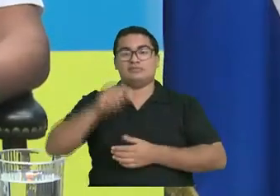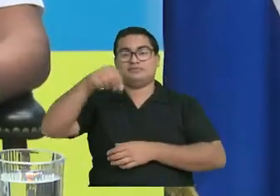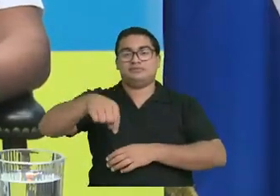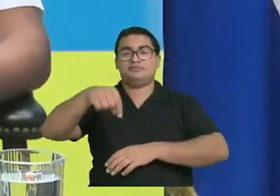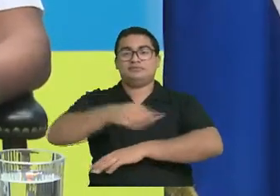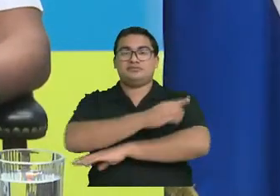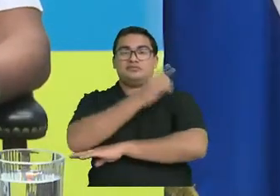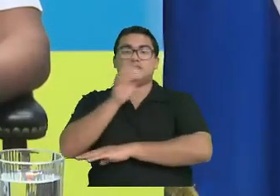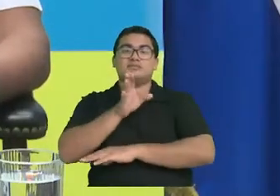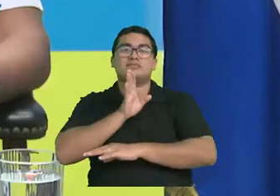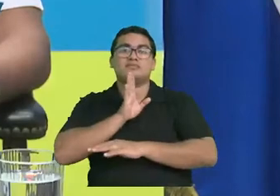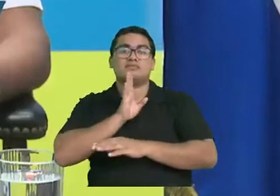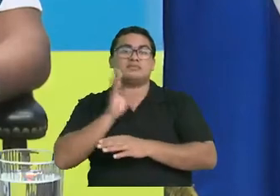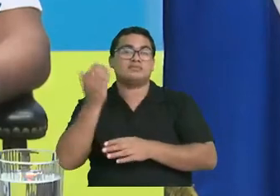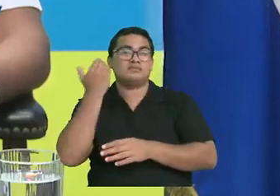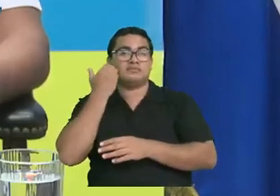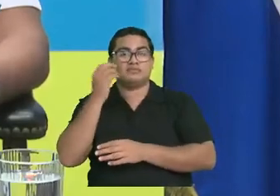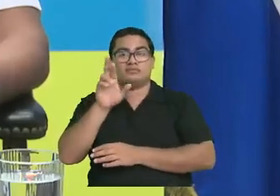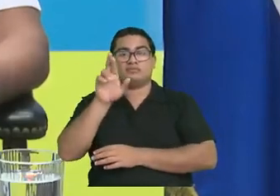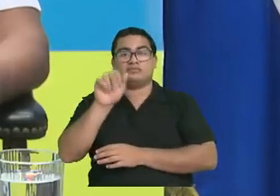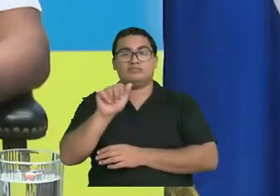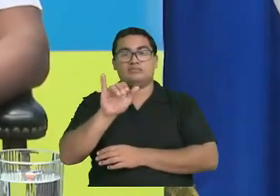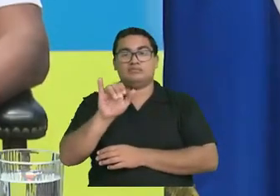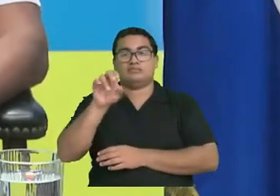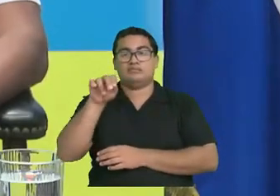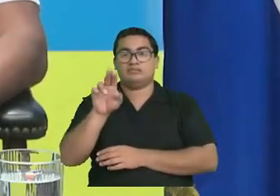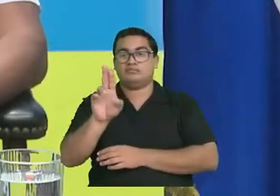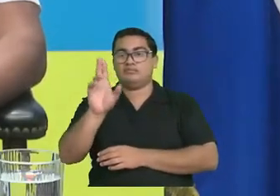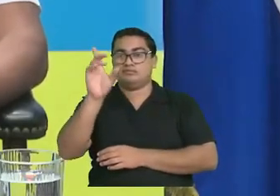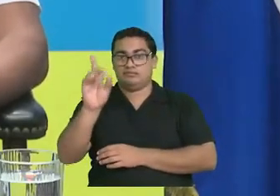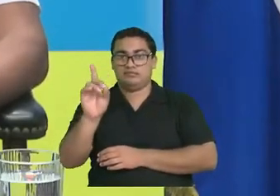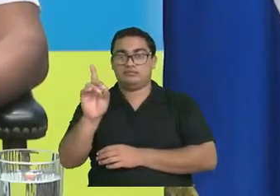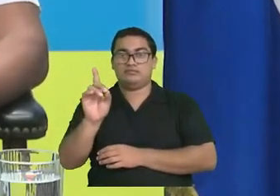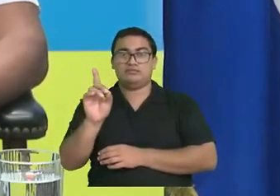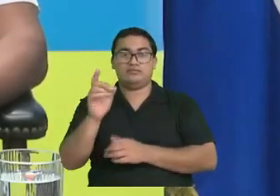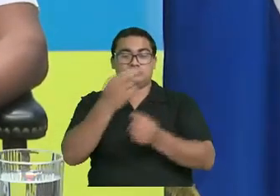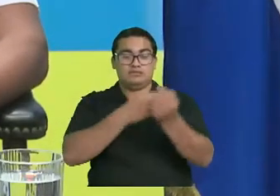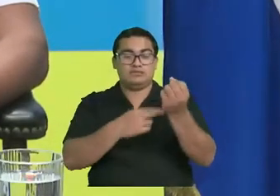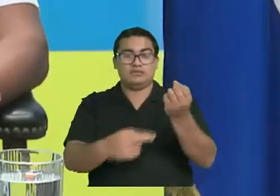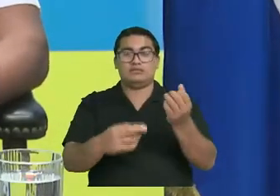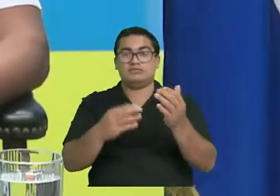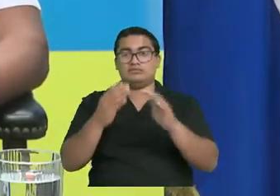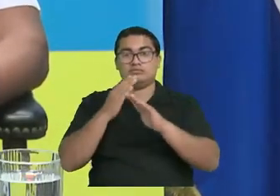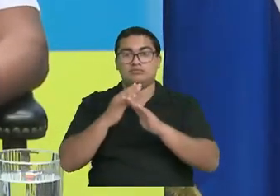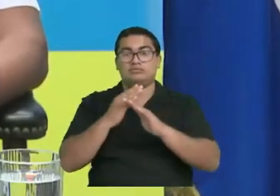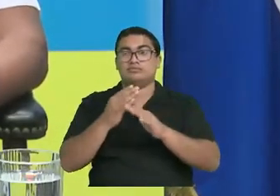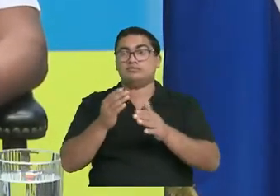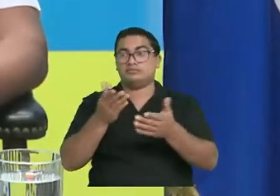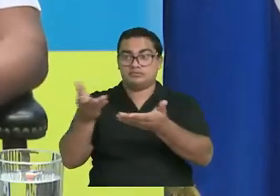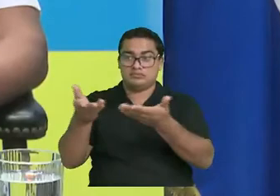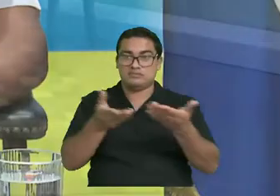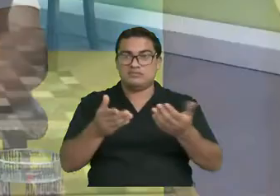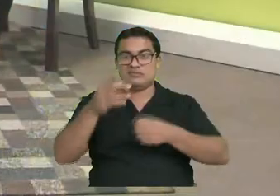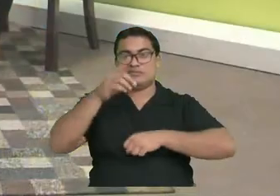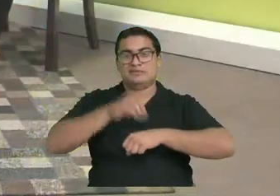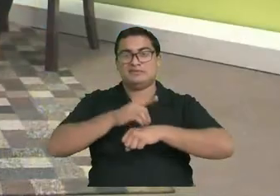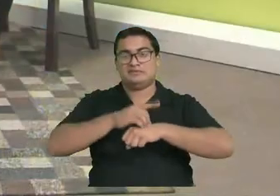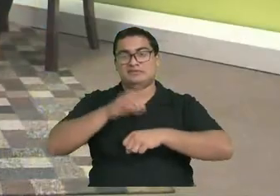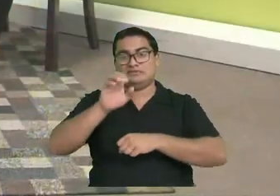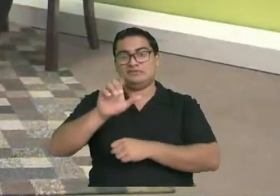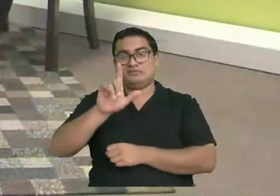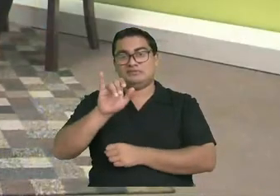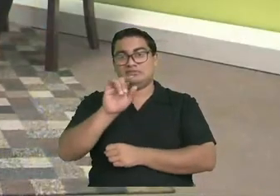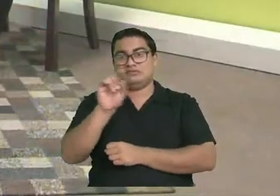estamos hablando sobre la enfermedad de Raynaud o trastorno en los vasos sanguíneos. Tenemos como invitada a la doctora